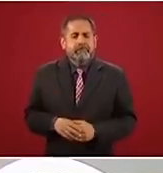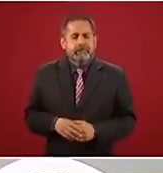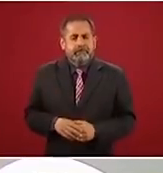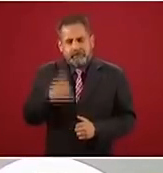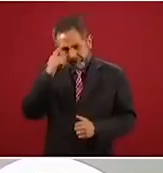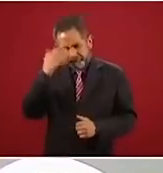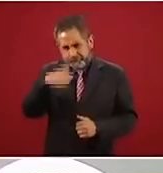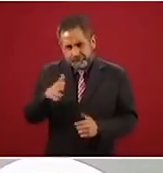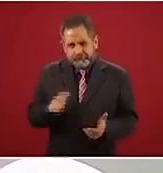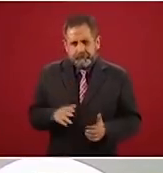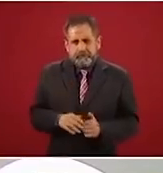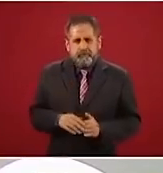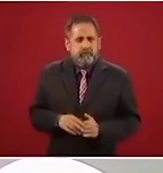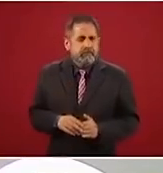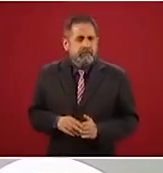pues para saber